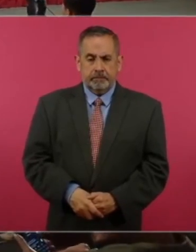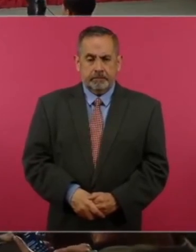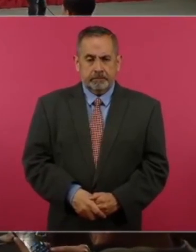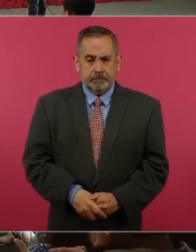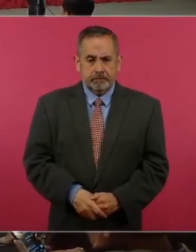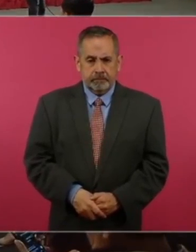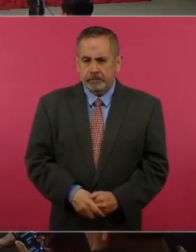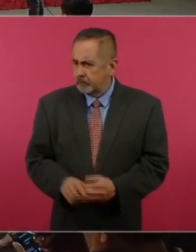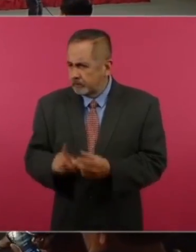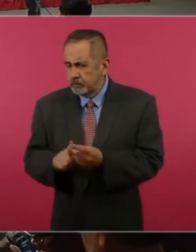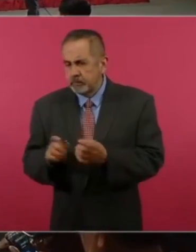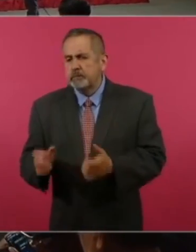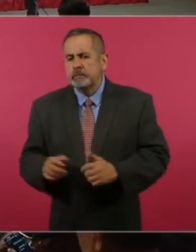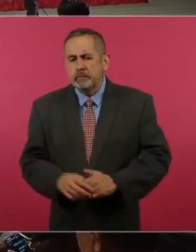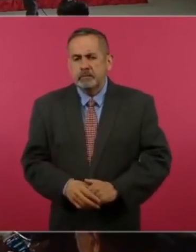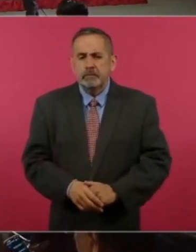¿Dónde está?